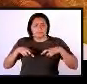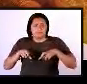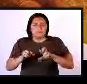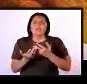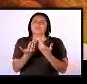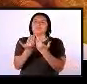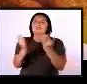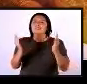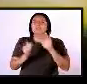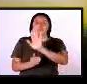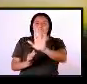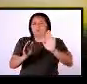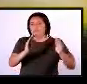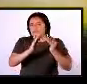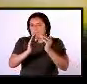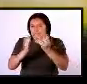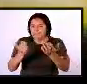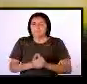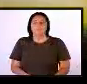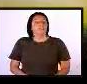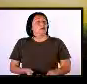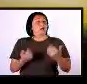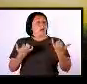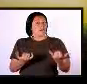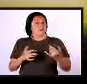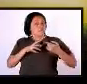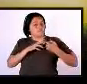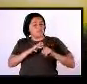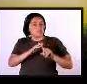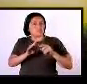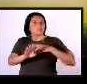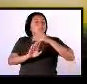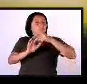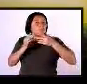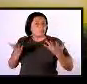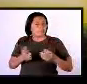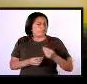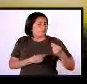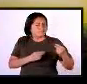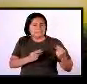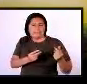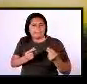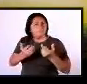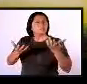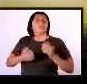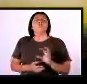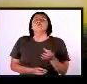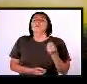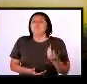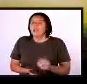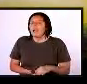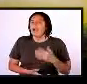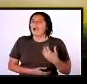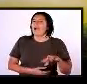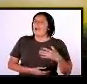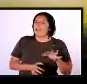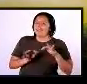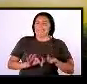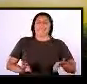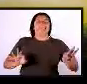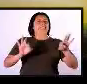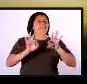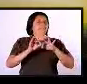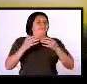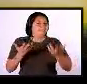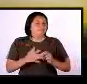entrar a sus hogares. Amigos, y ahora sí, empecemos el programa muy rapidito porque les tengo una cosa muy